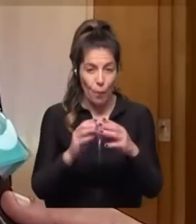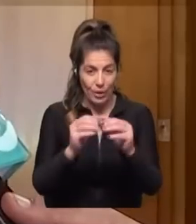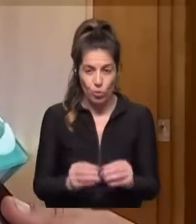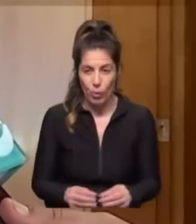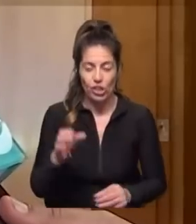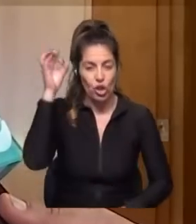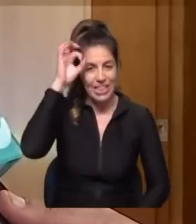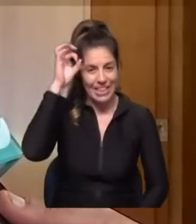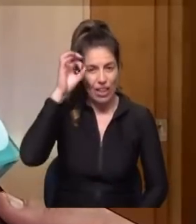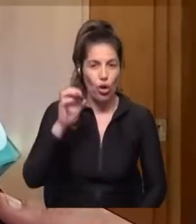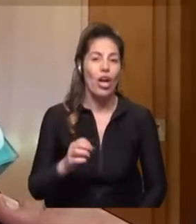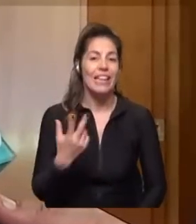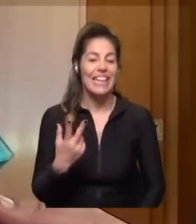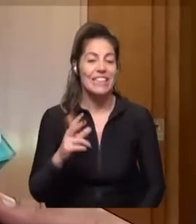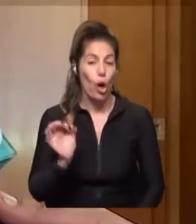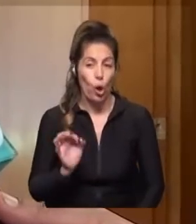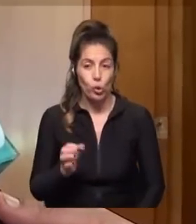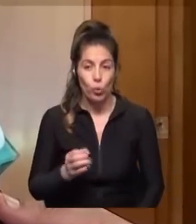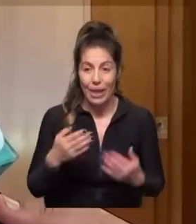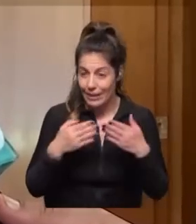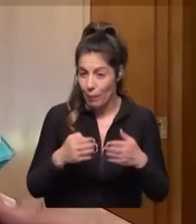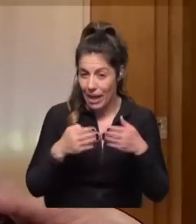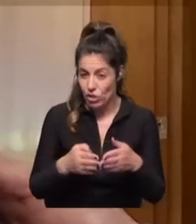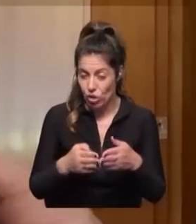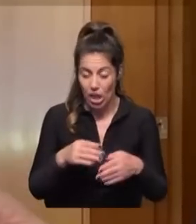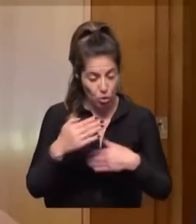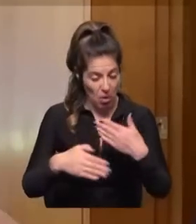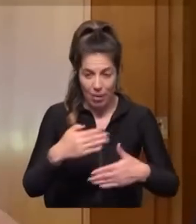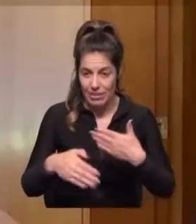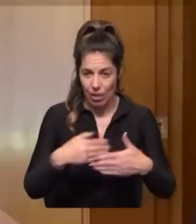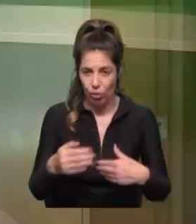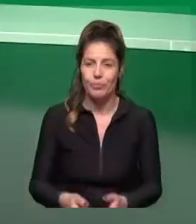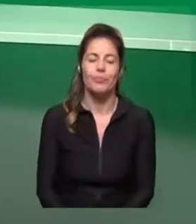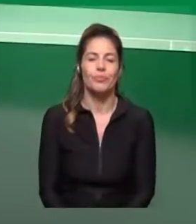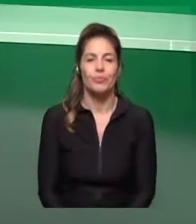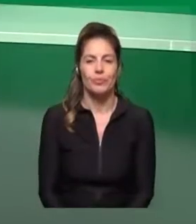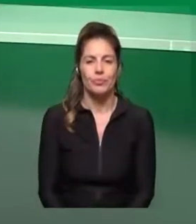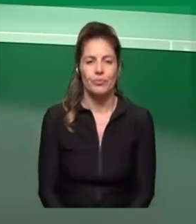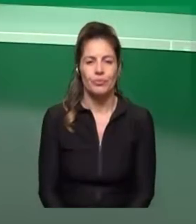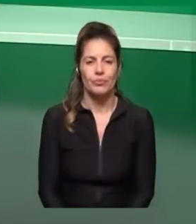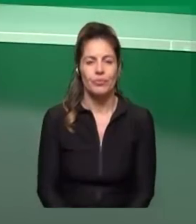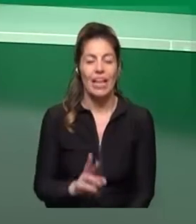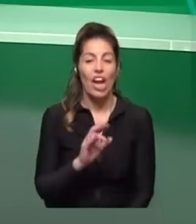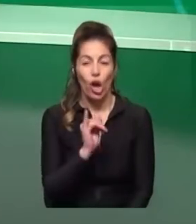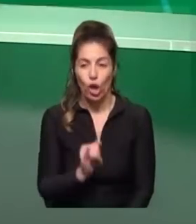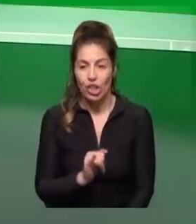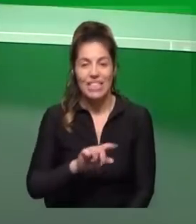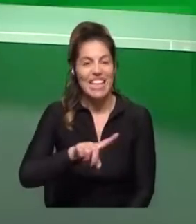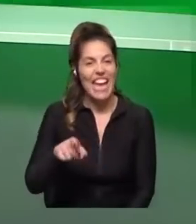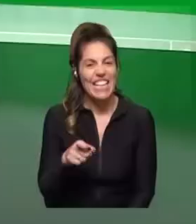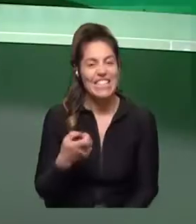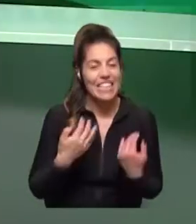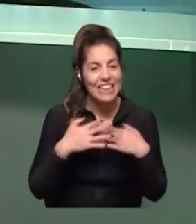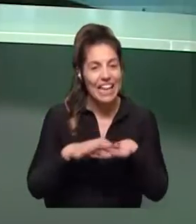porque el tres de octubre hay interpelación así que el tema va a seguir avanzando Gabriel Rodríguez ex integrante frente